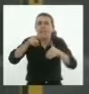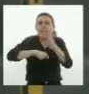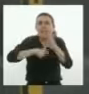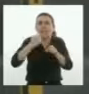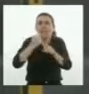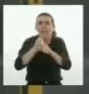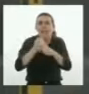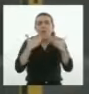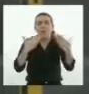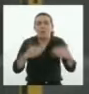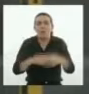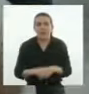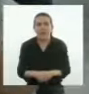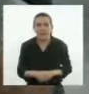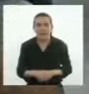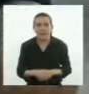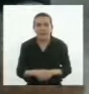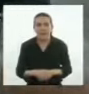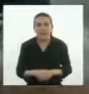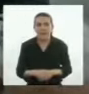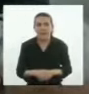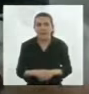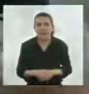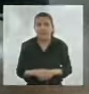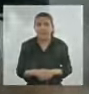gracias